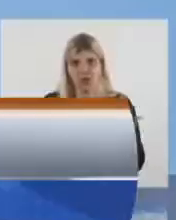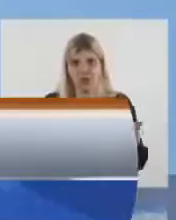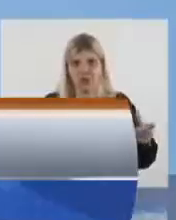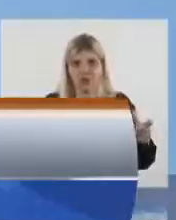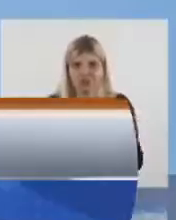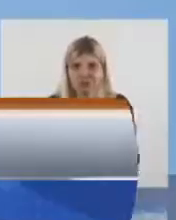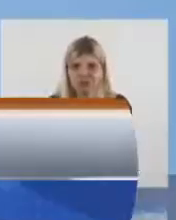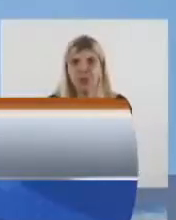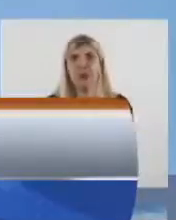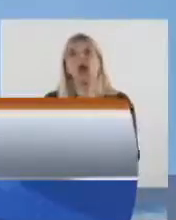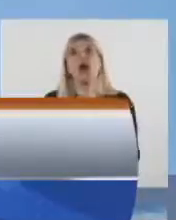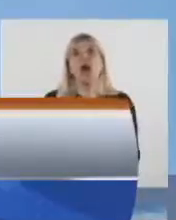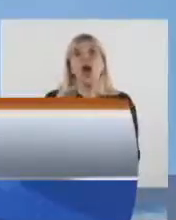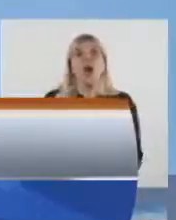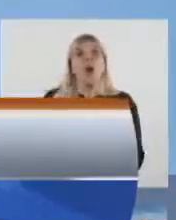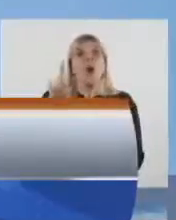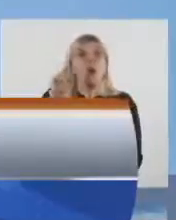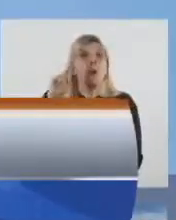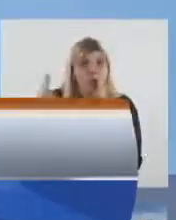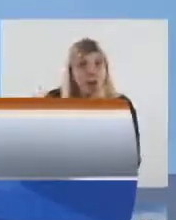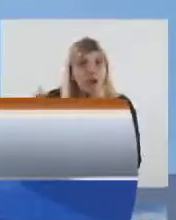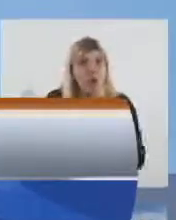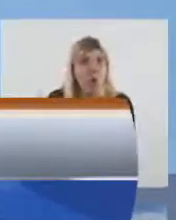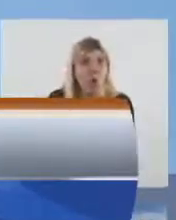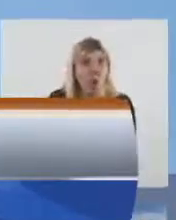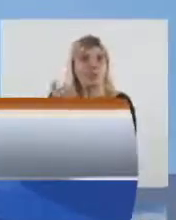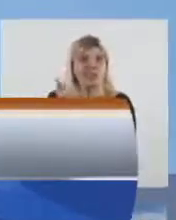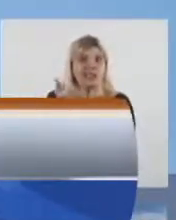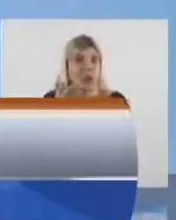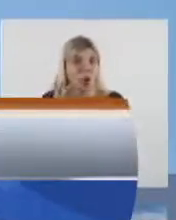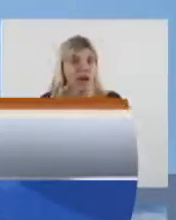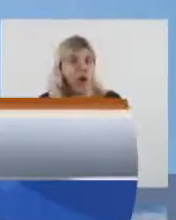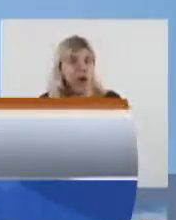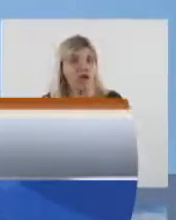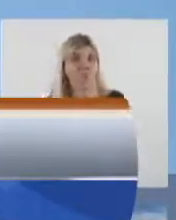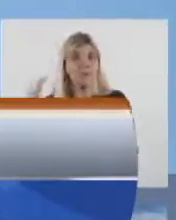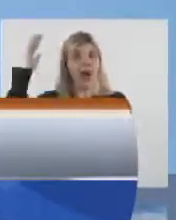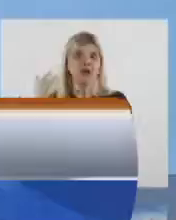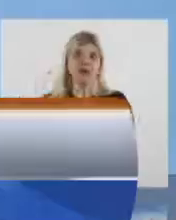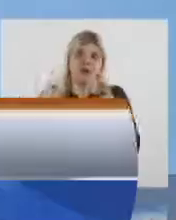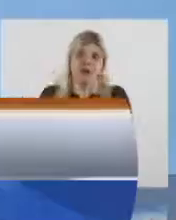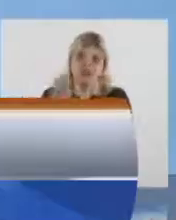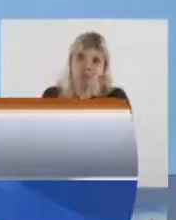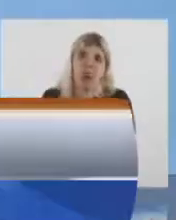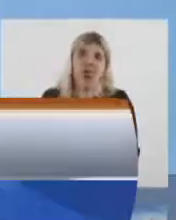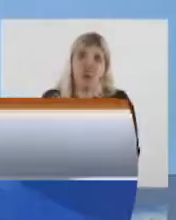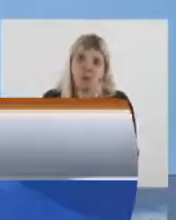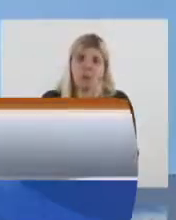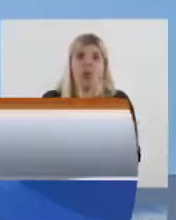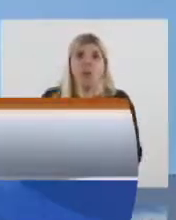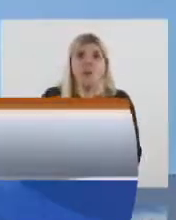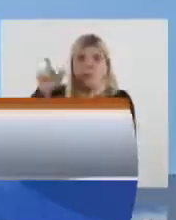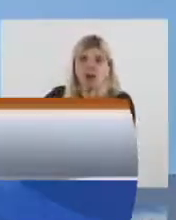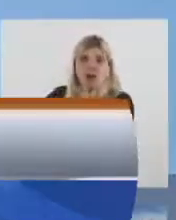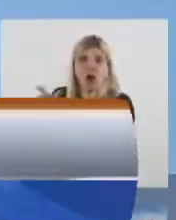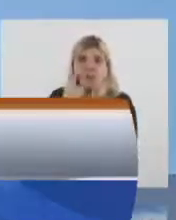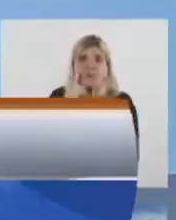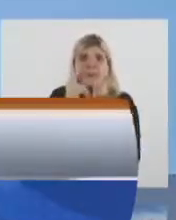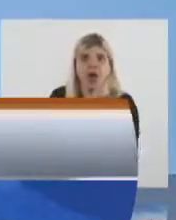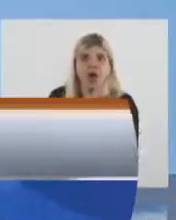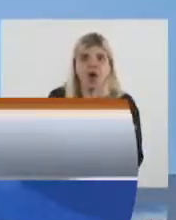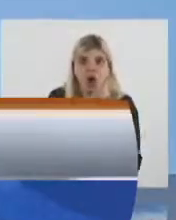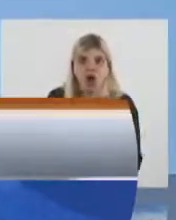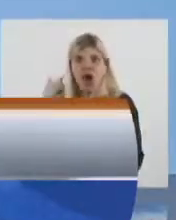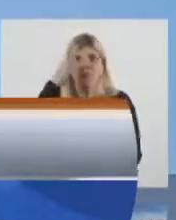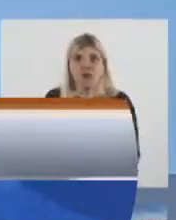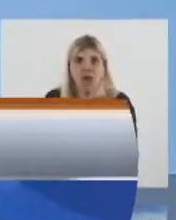74 años está claro que vamos a ayudar a que no toda esa gente no corre el riesgo de enfermarse